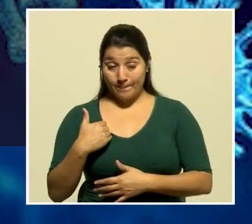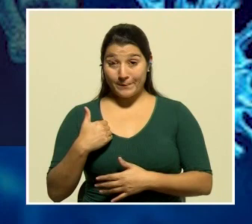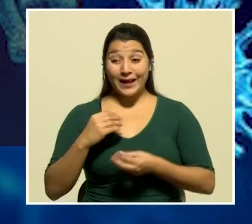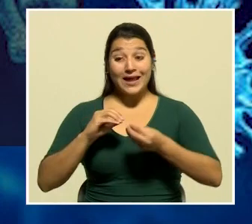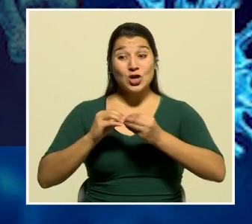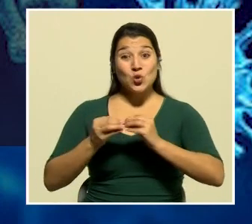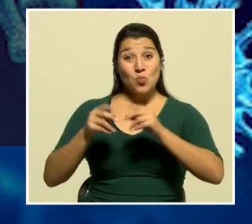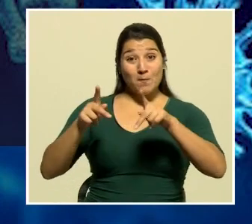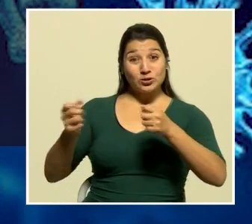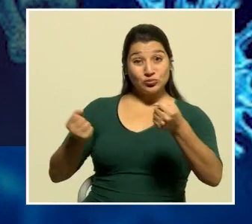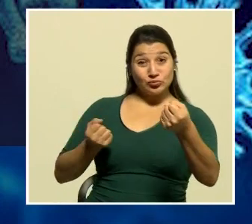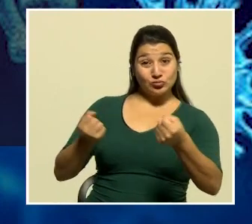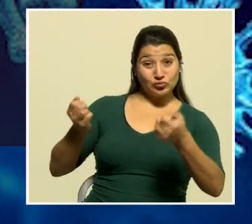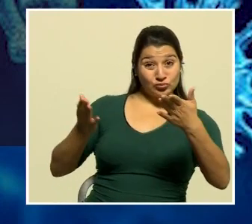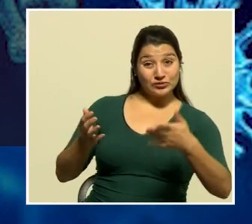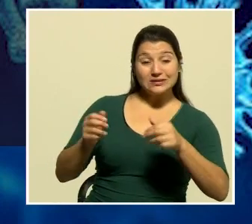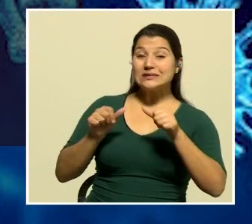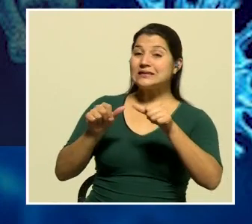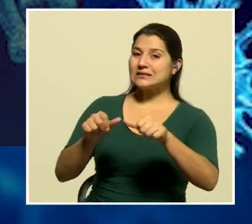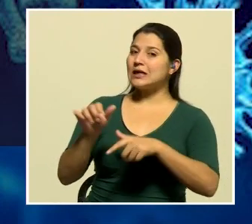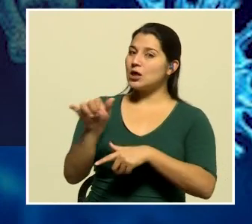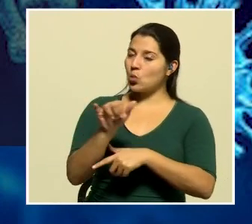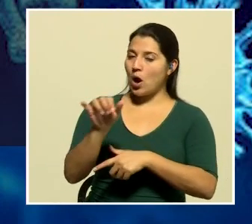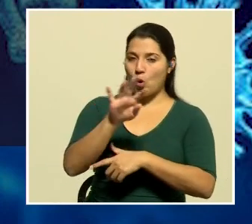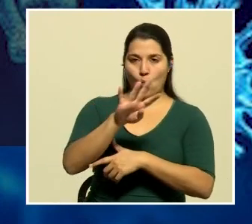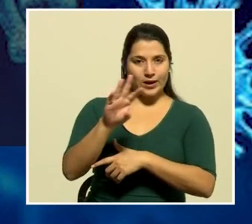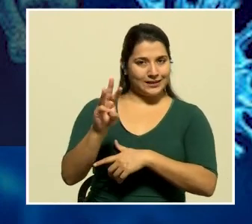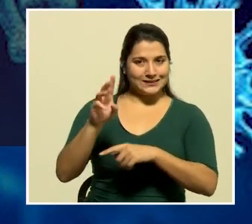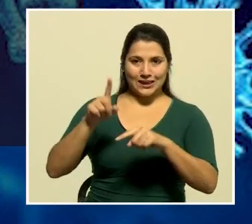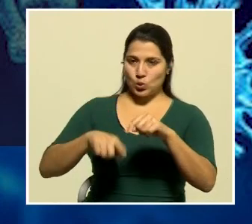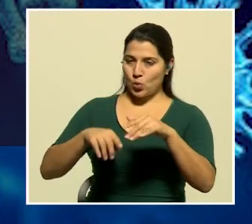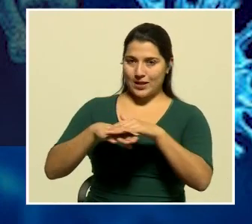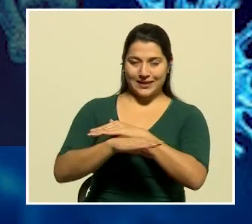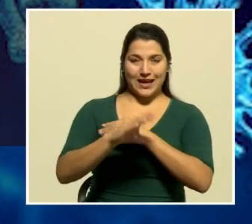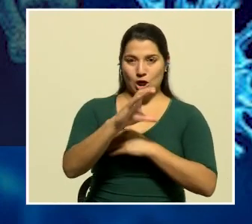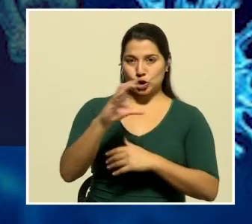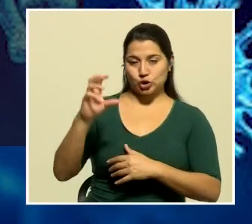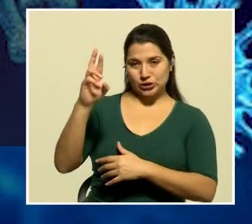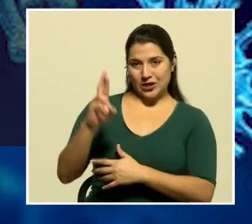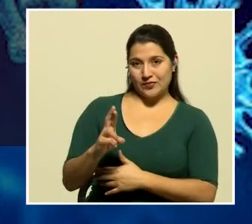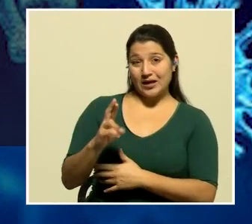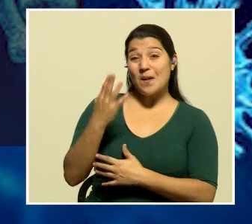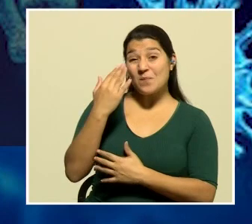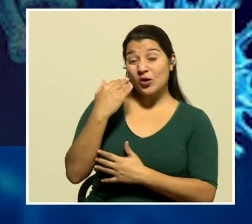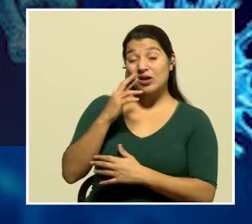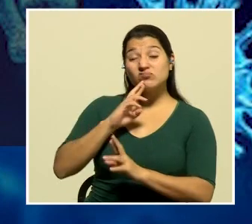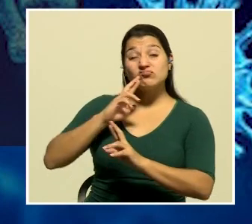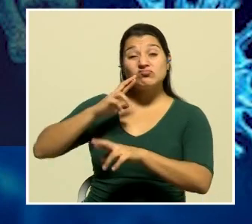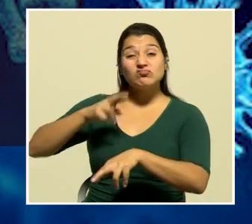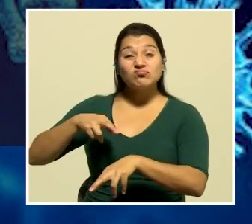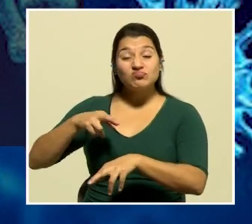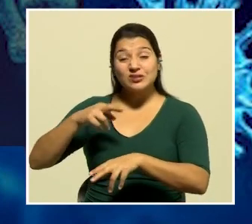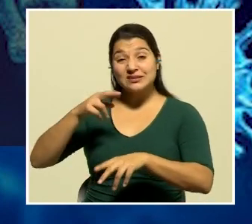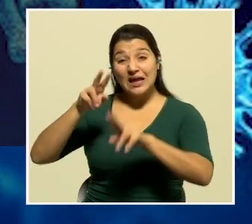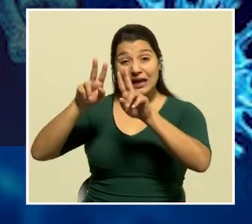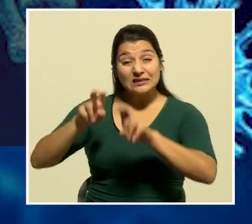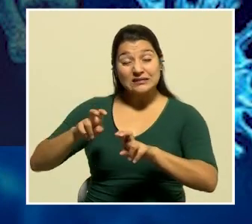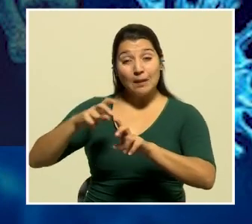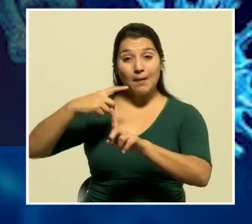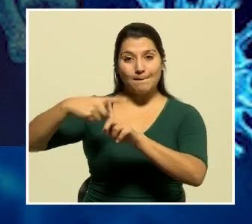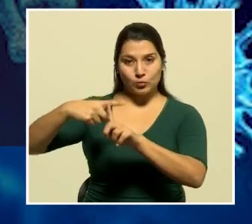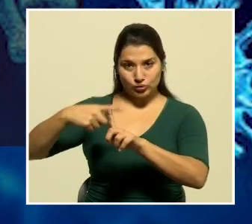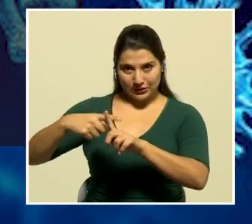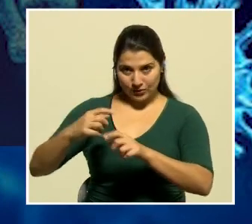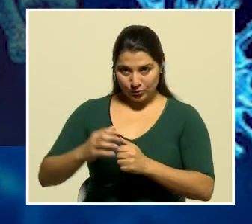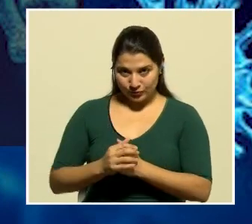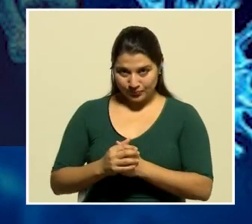misma cifra de ayer, son 46 los que no pudieron ingresar a suelo tico por estar contagiados de COVID-19.